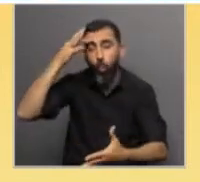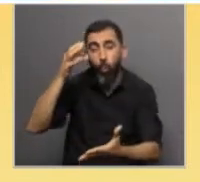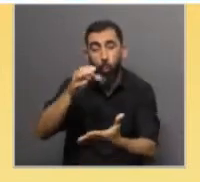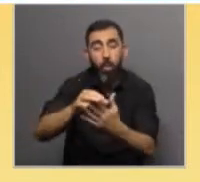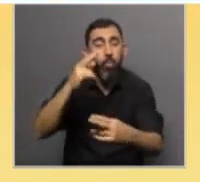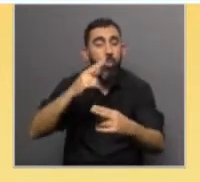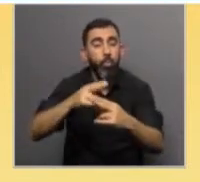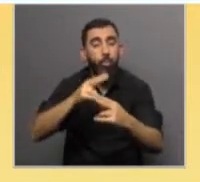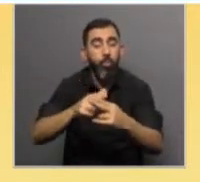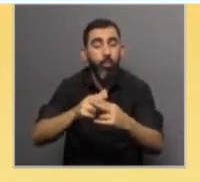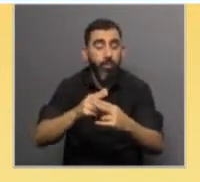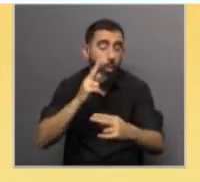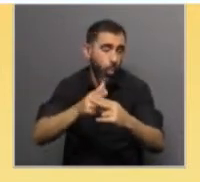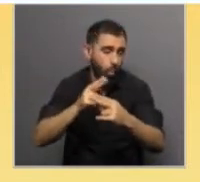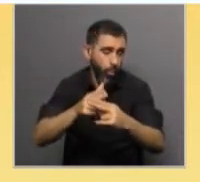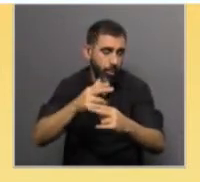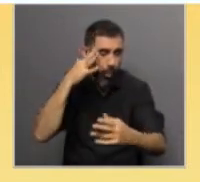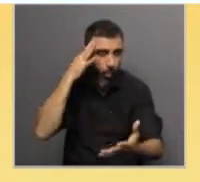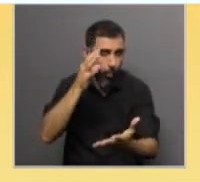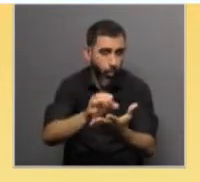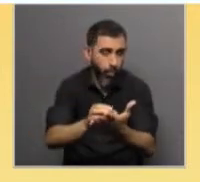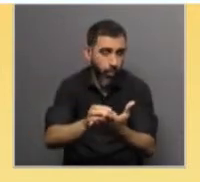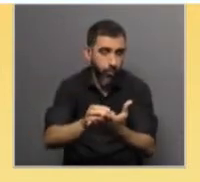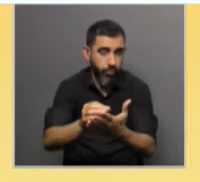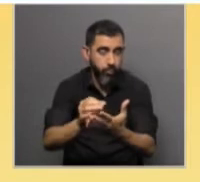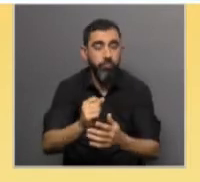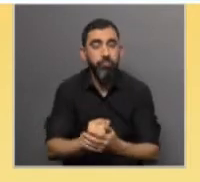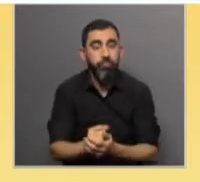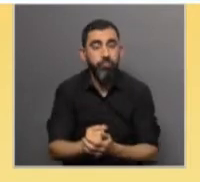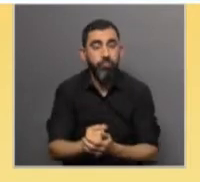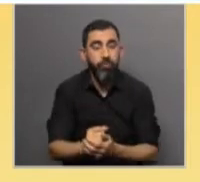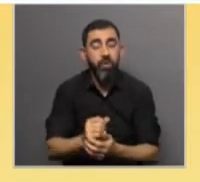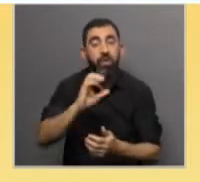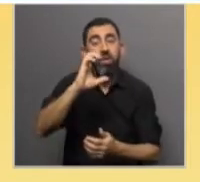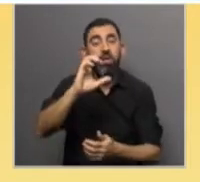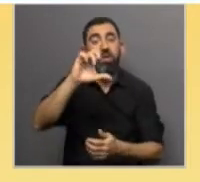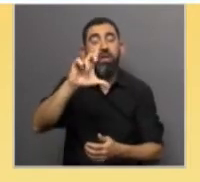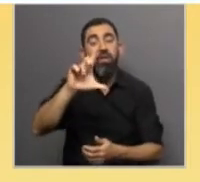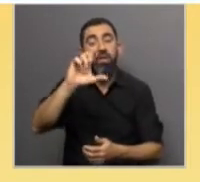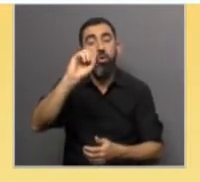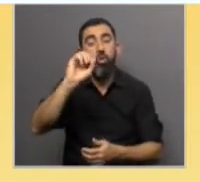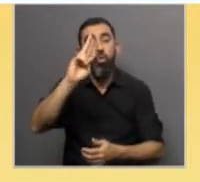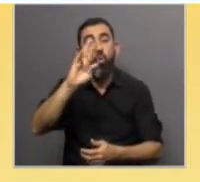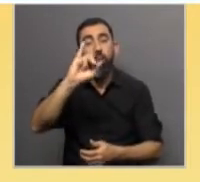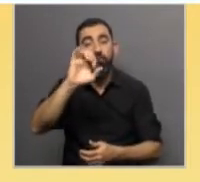el pueblo, denominado para nosotros como el pueblo Clovis, y